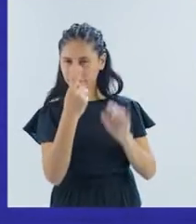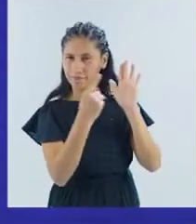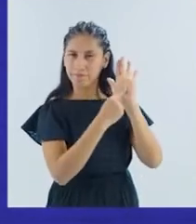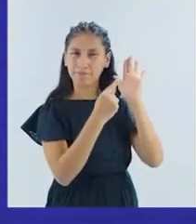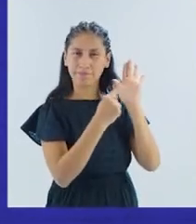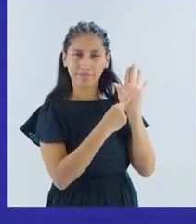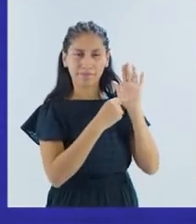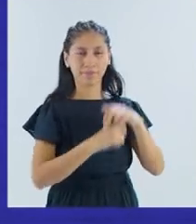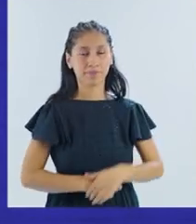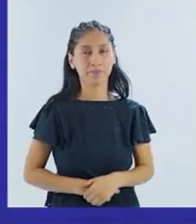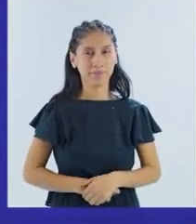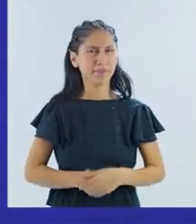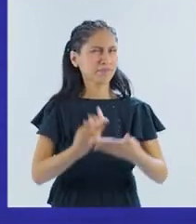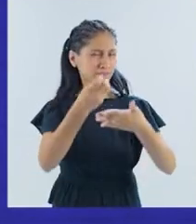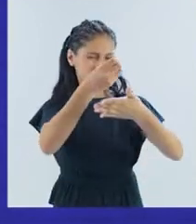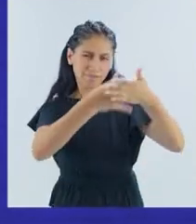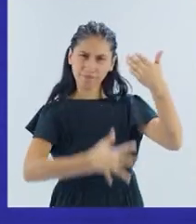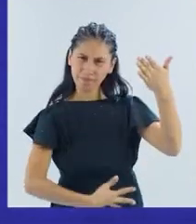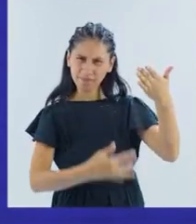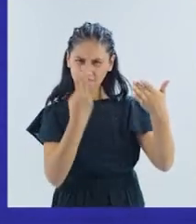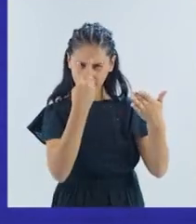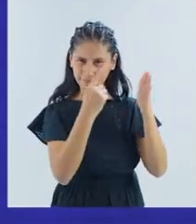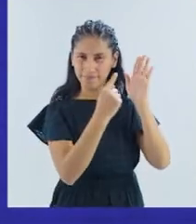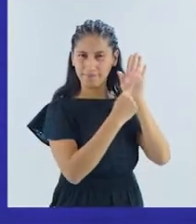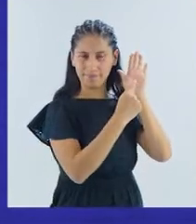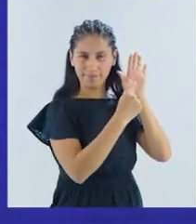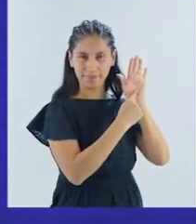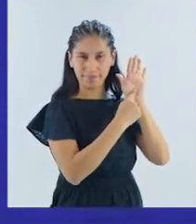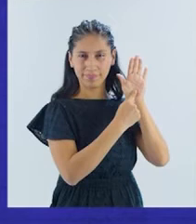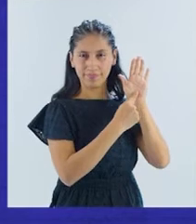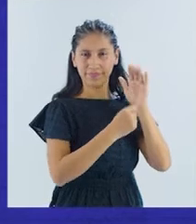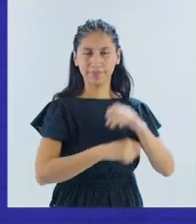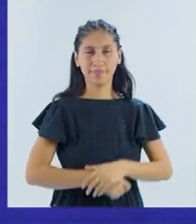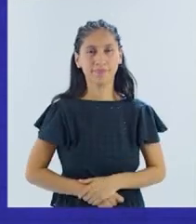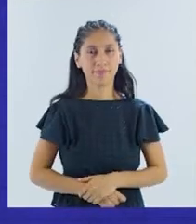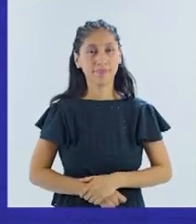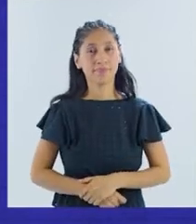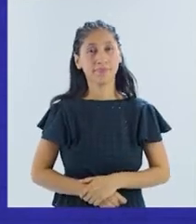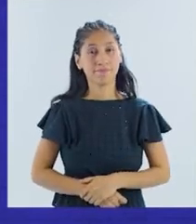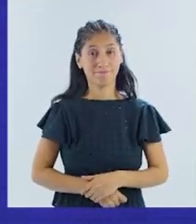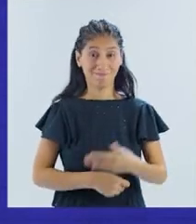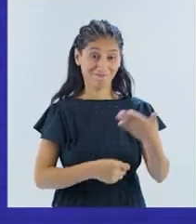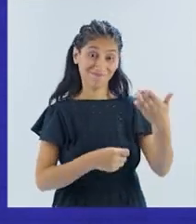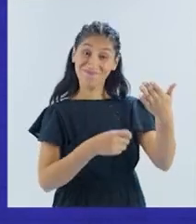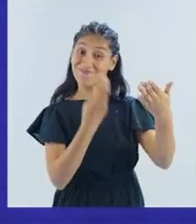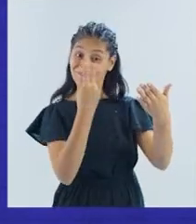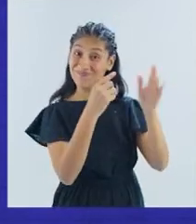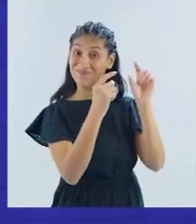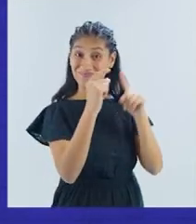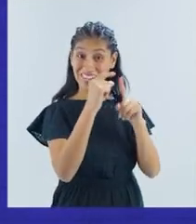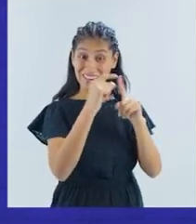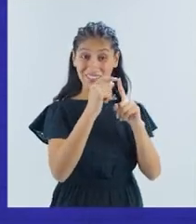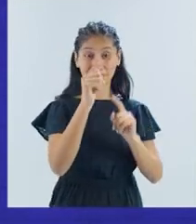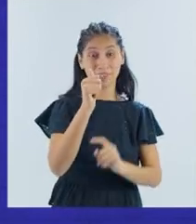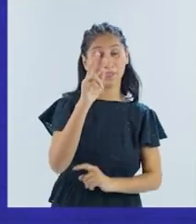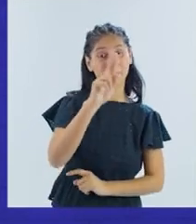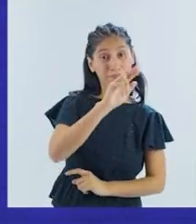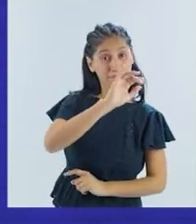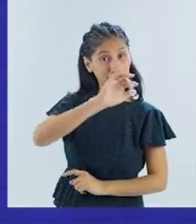3. Infiera a partir del texto la siguiente analogía. Artista,